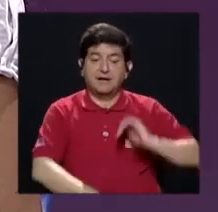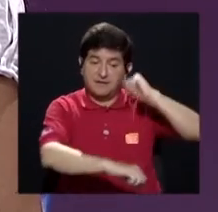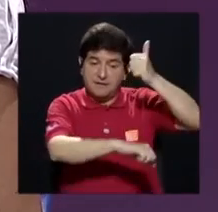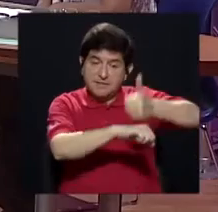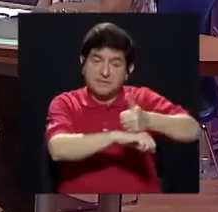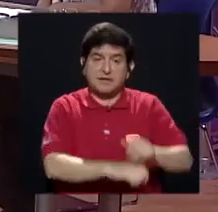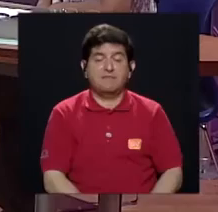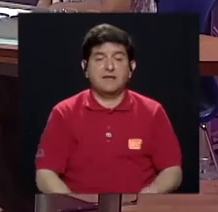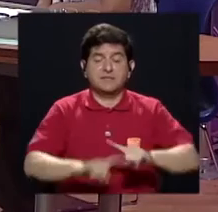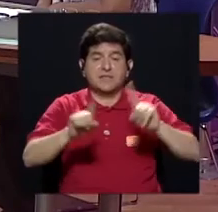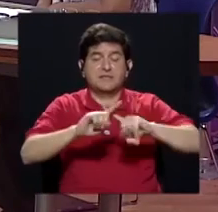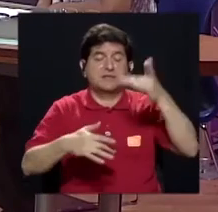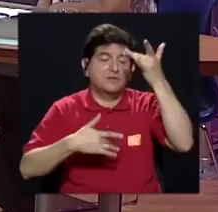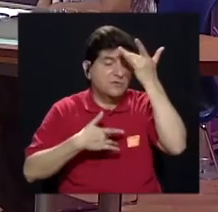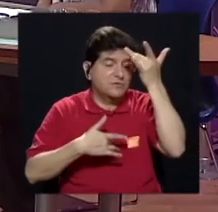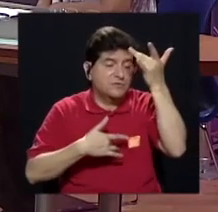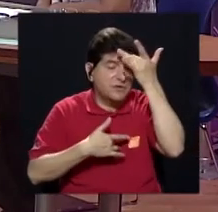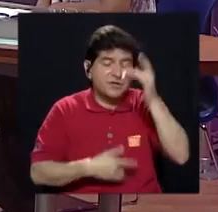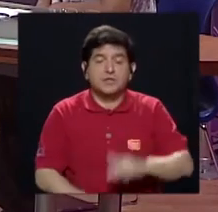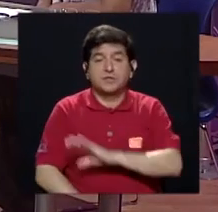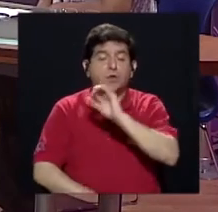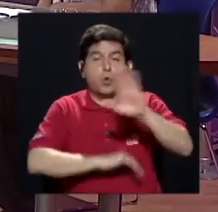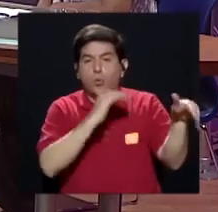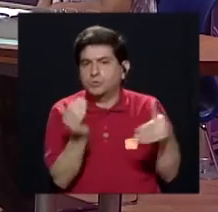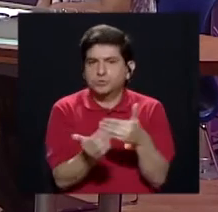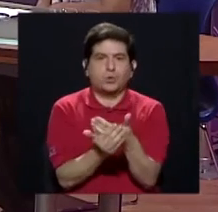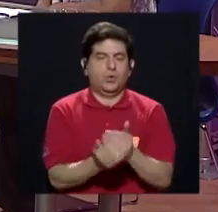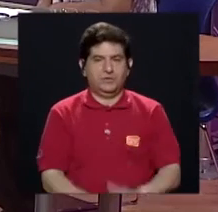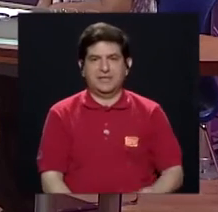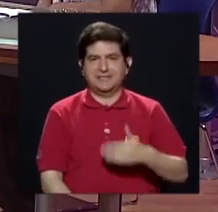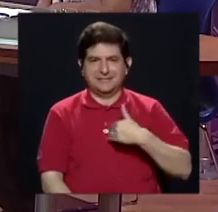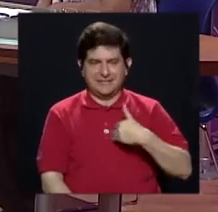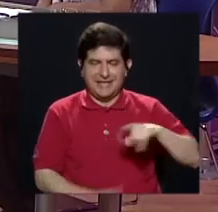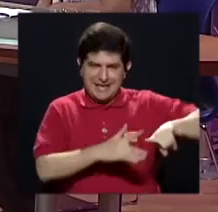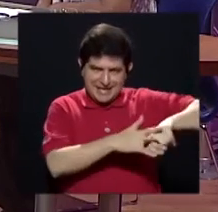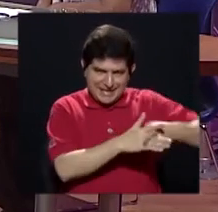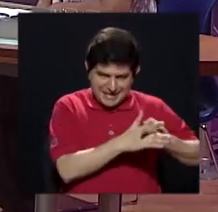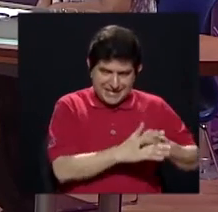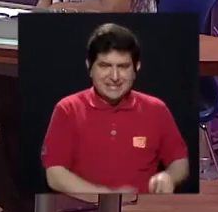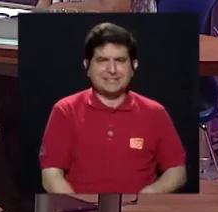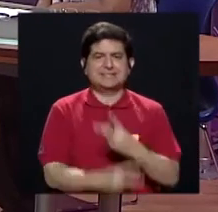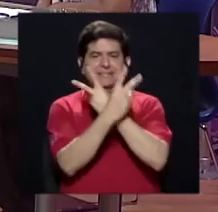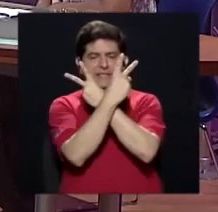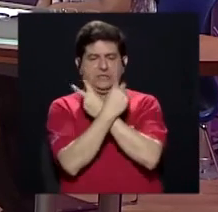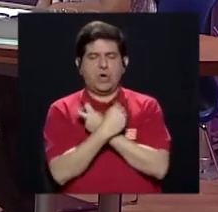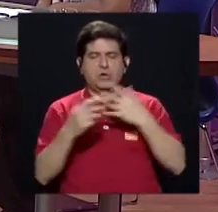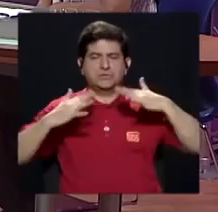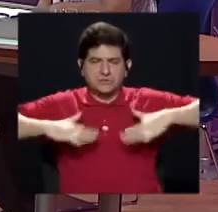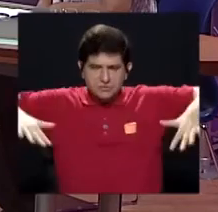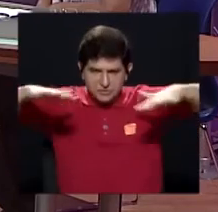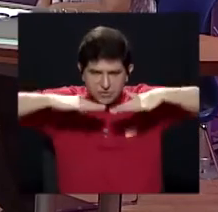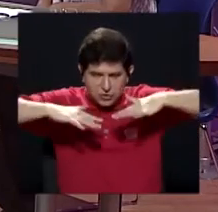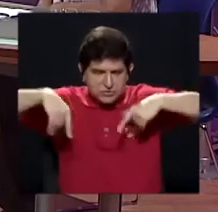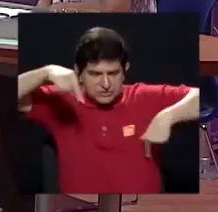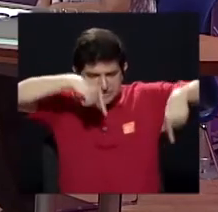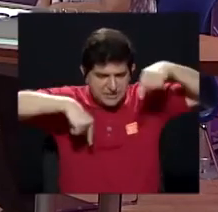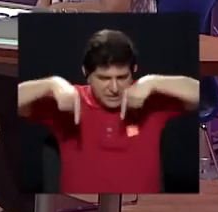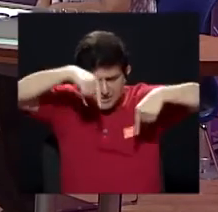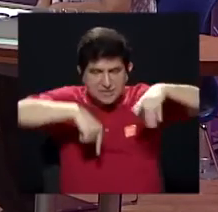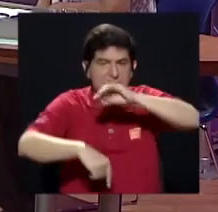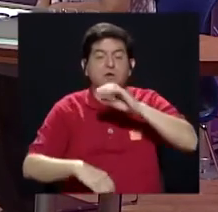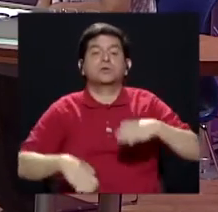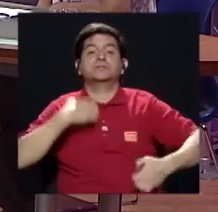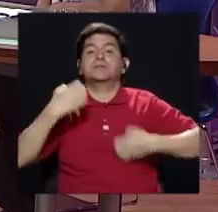que hay muchas enfermedades, por no decir todas, que tienen como origen los tóxicos ambientales, los tóxicos químicos y los